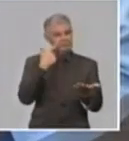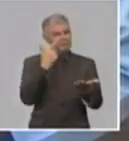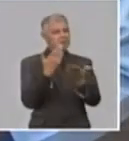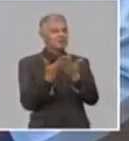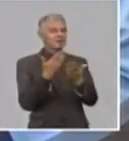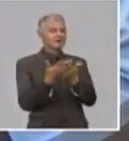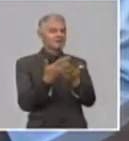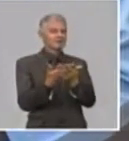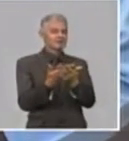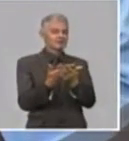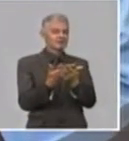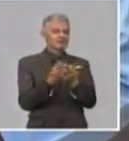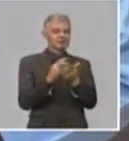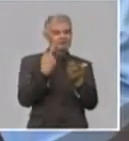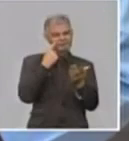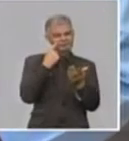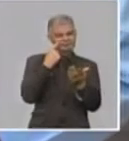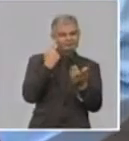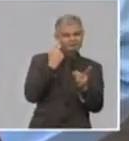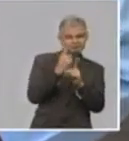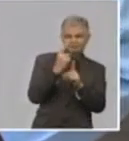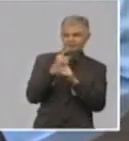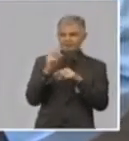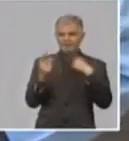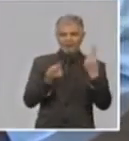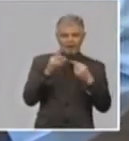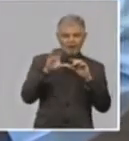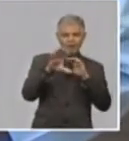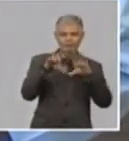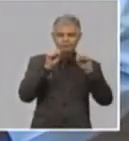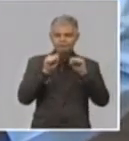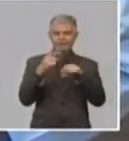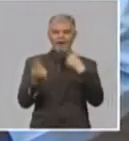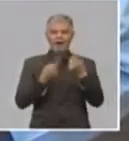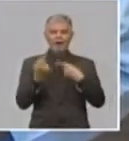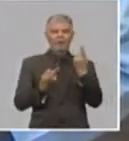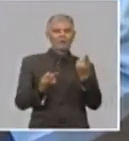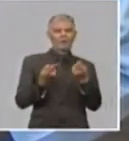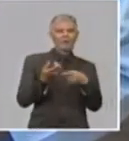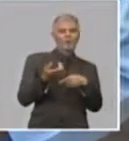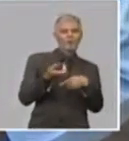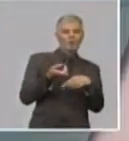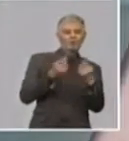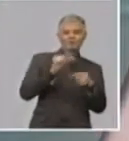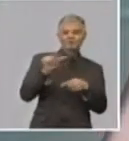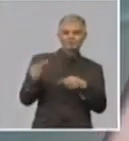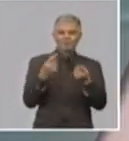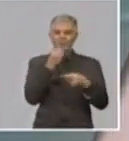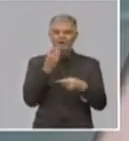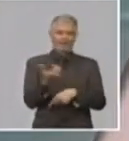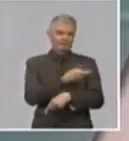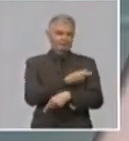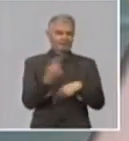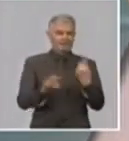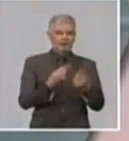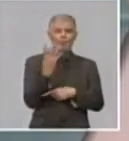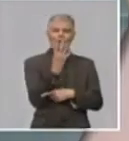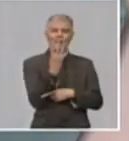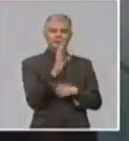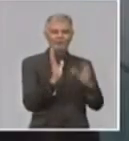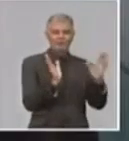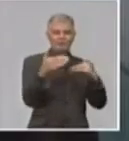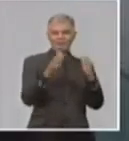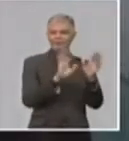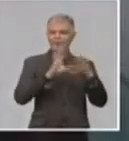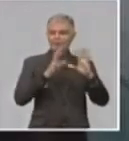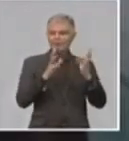pruebas para la detección de anticuerpos contra el coronavirus SARS-CoV-2. Se trabaja en 4 modelos de ensayo